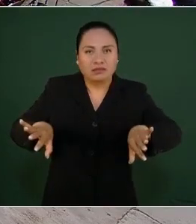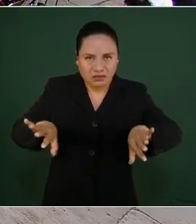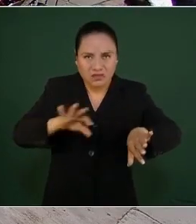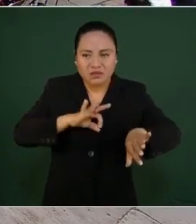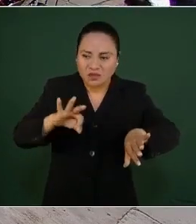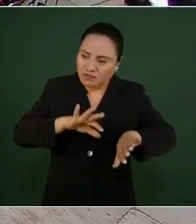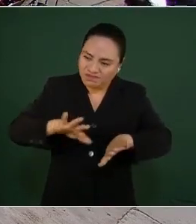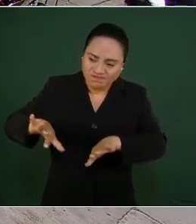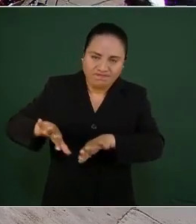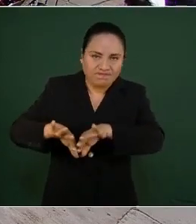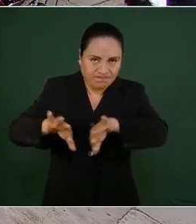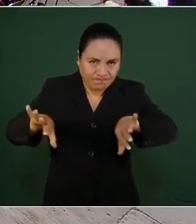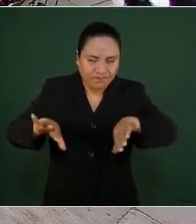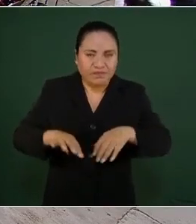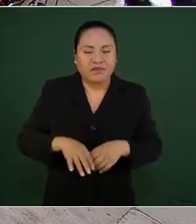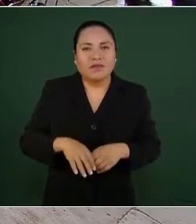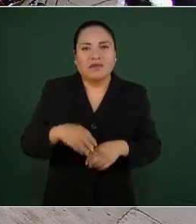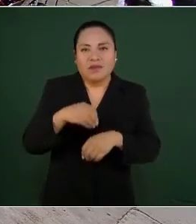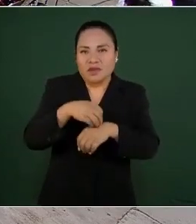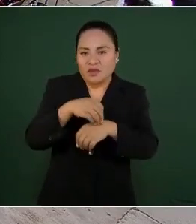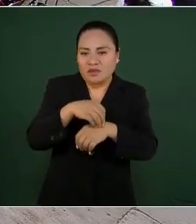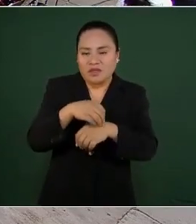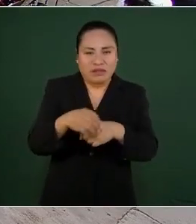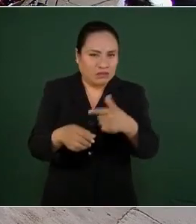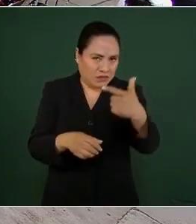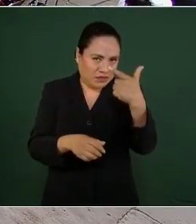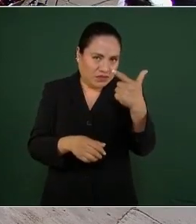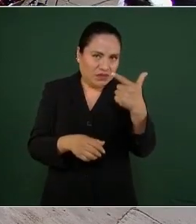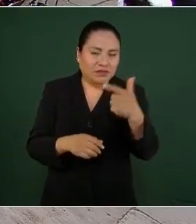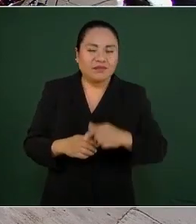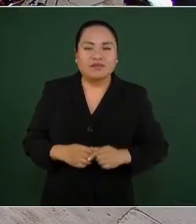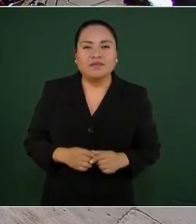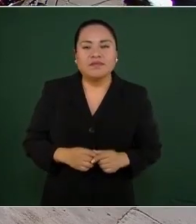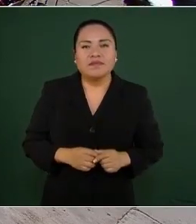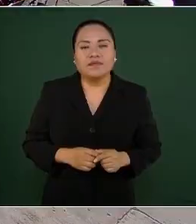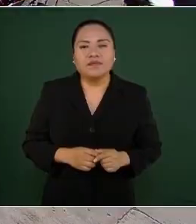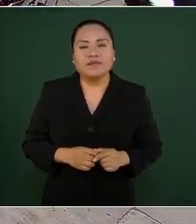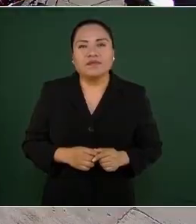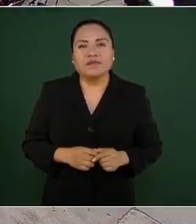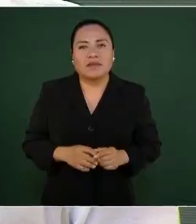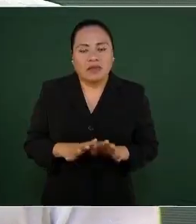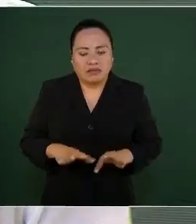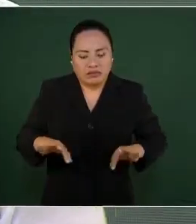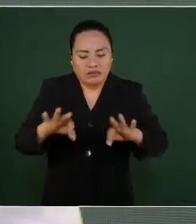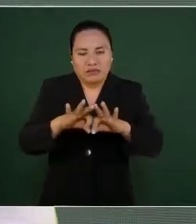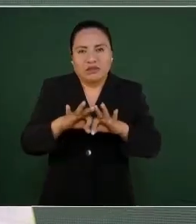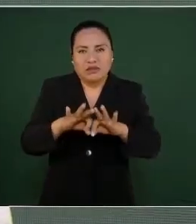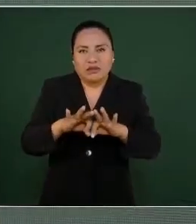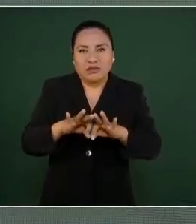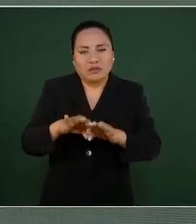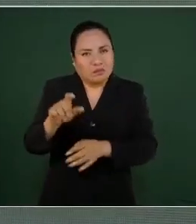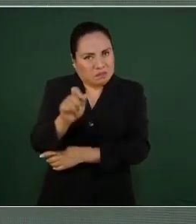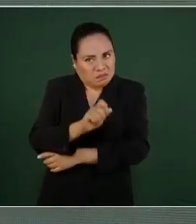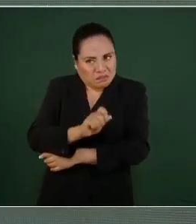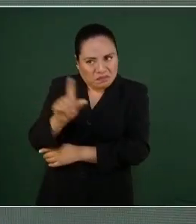Sí, otra, las 6 o las 7, que es importante,